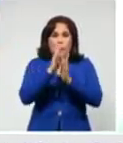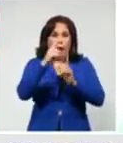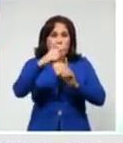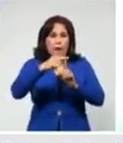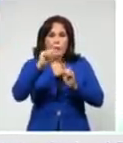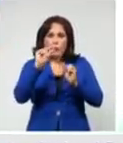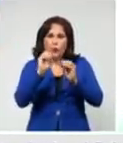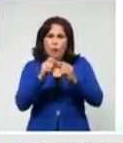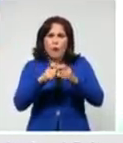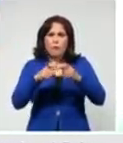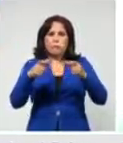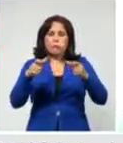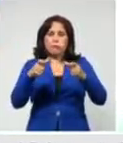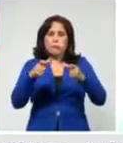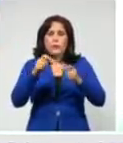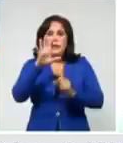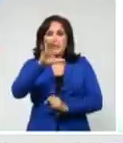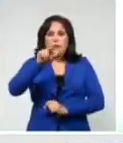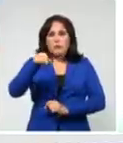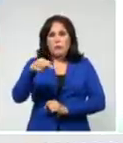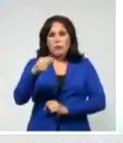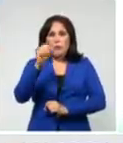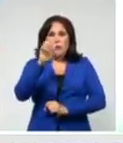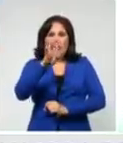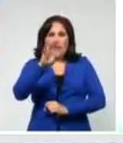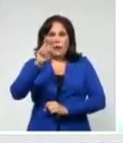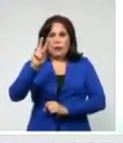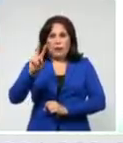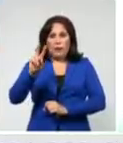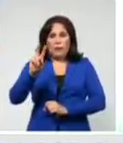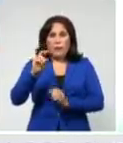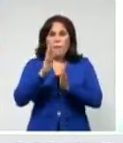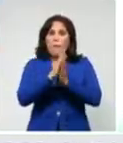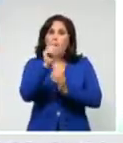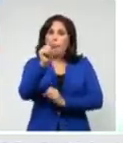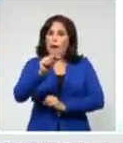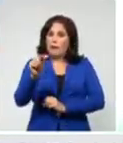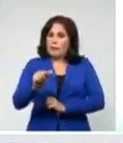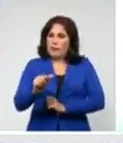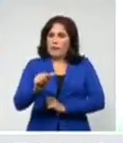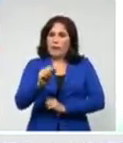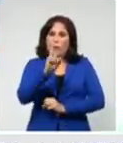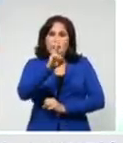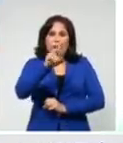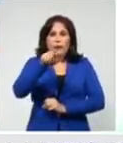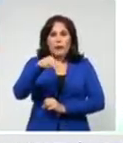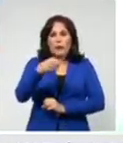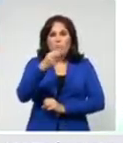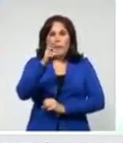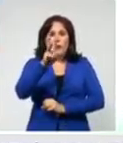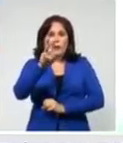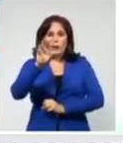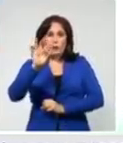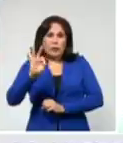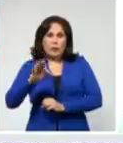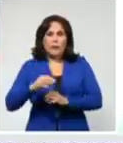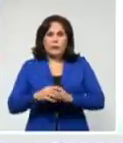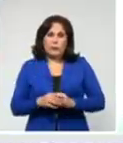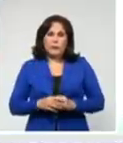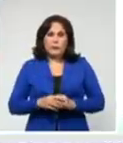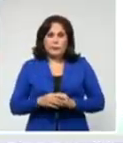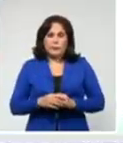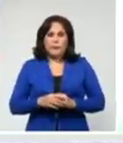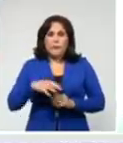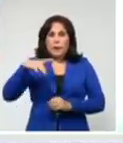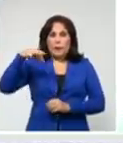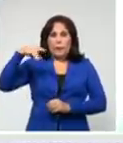a 5,42, Mayabeque a 3,38, Pinar